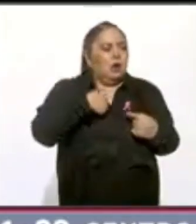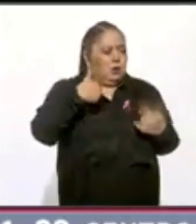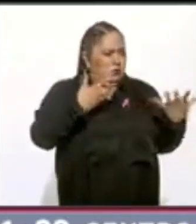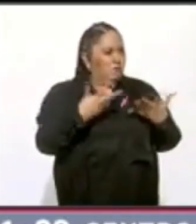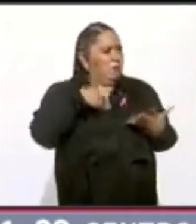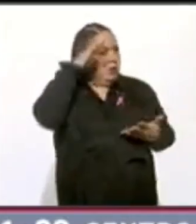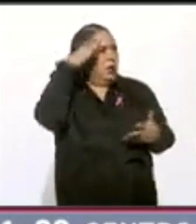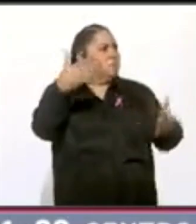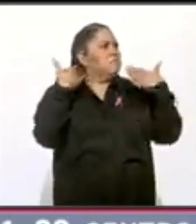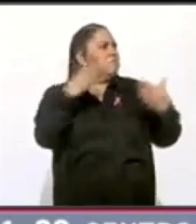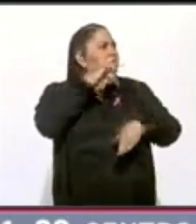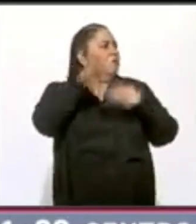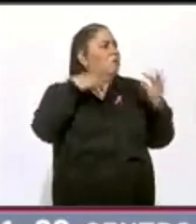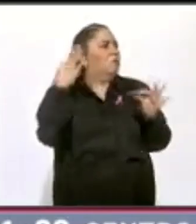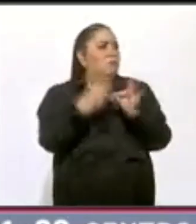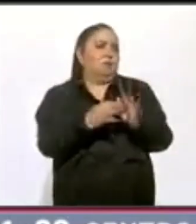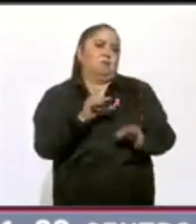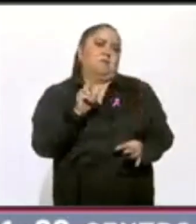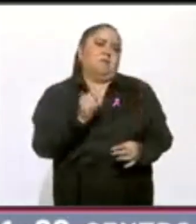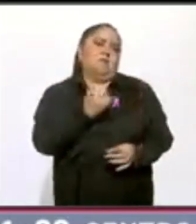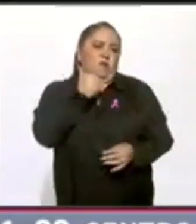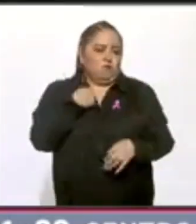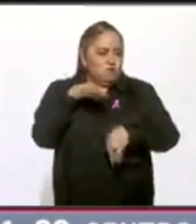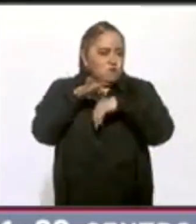que todo está resuelto.